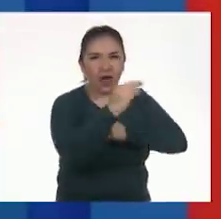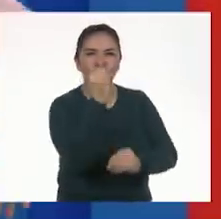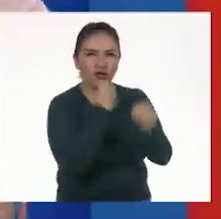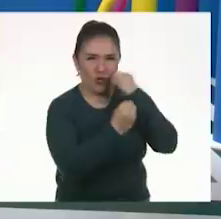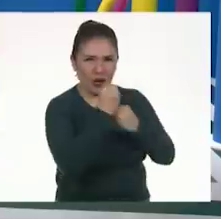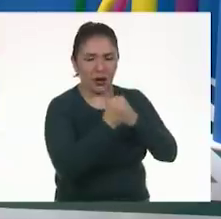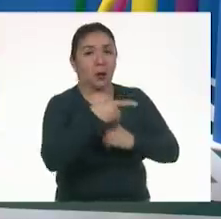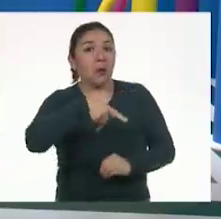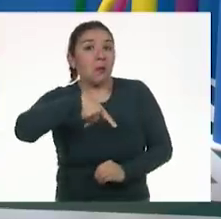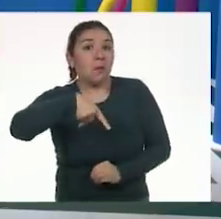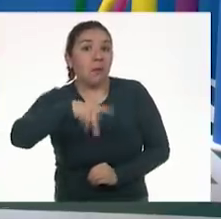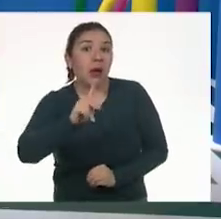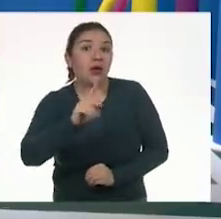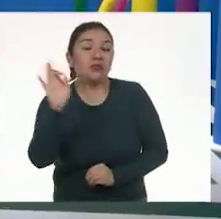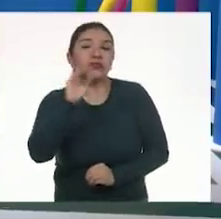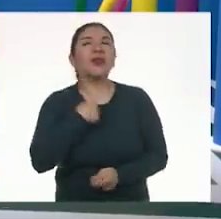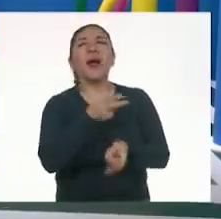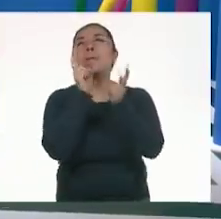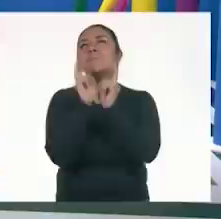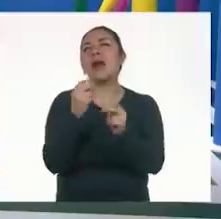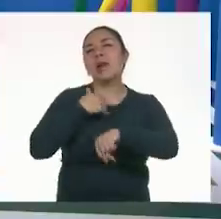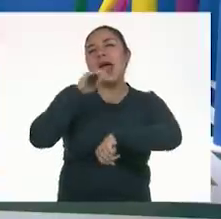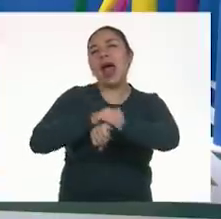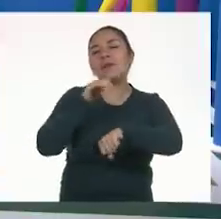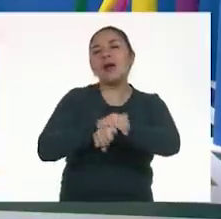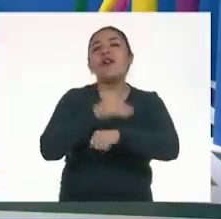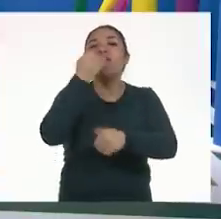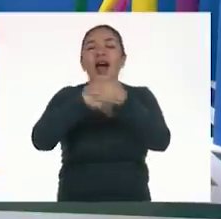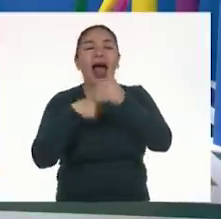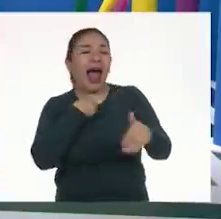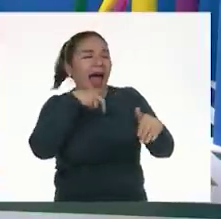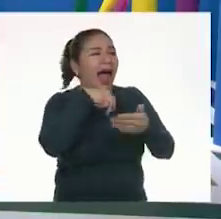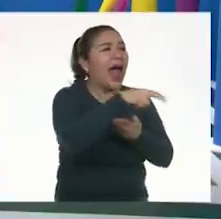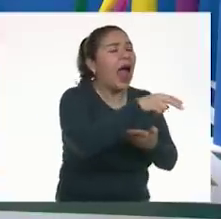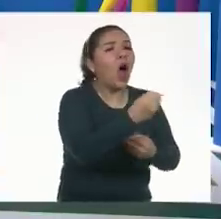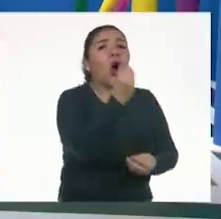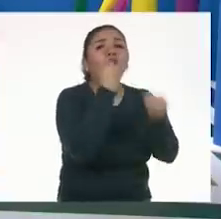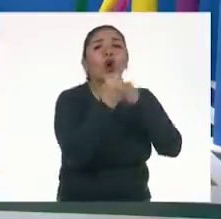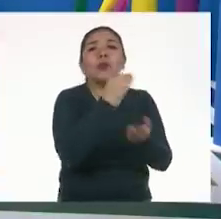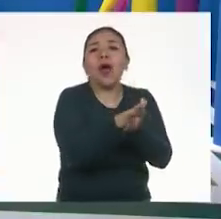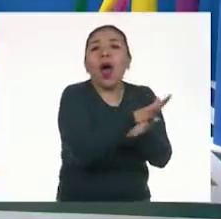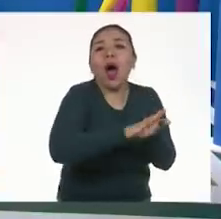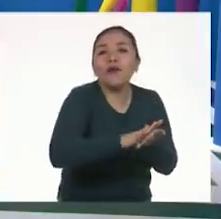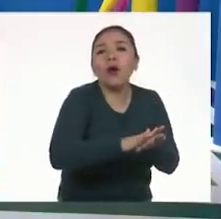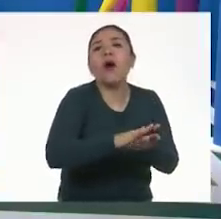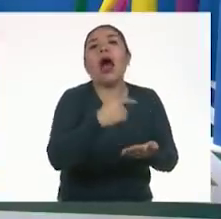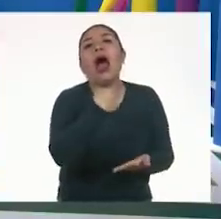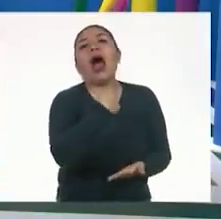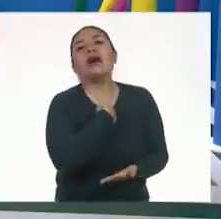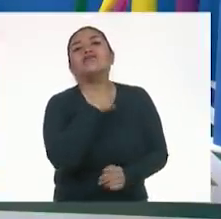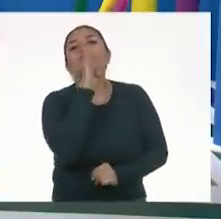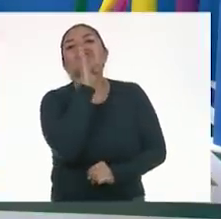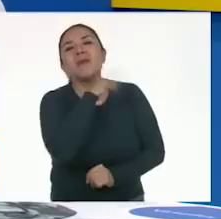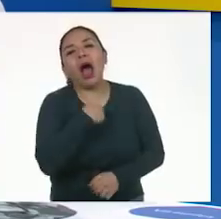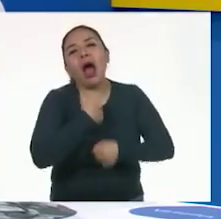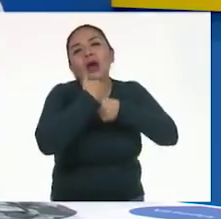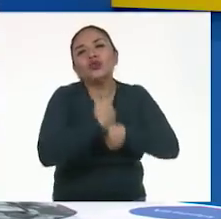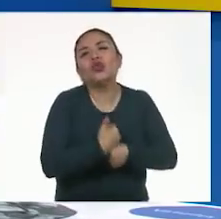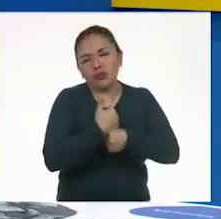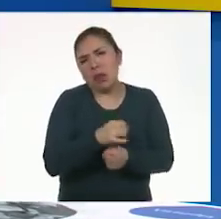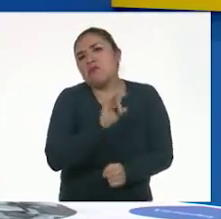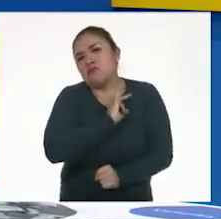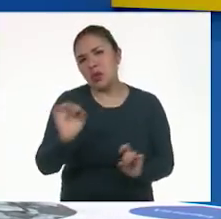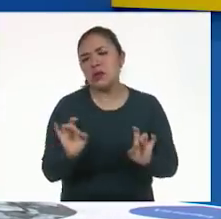vida, resulta que por quedarme platicando ya no alcancé comida. Entonces, esa es mi tragedia. Puede ser una tragedia